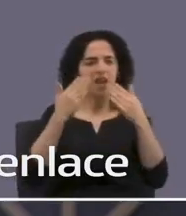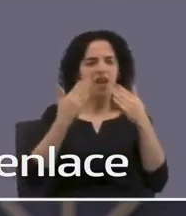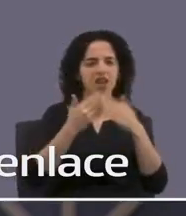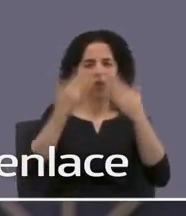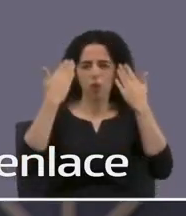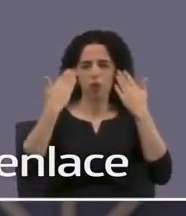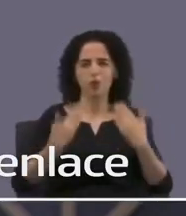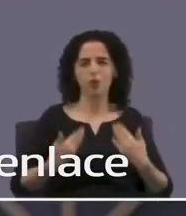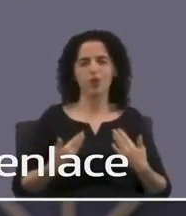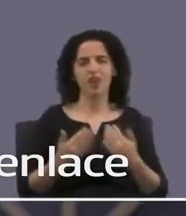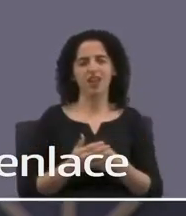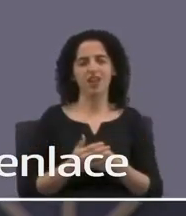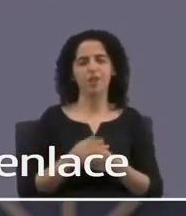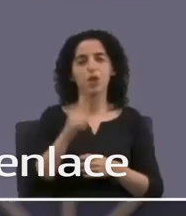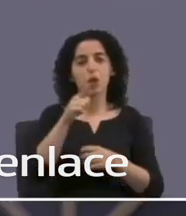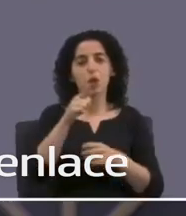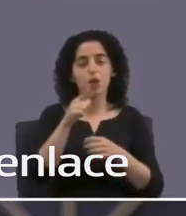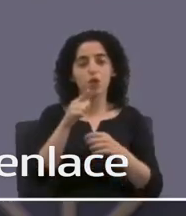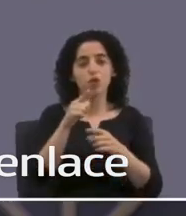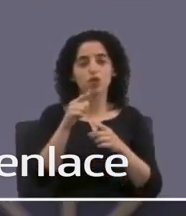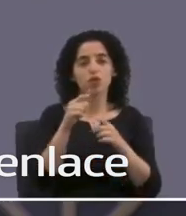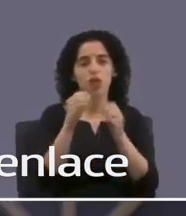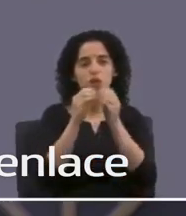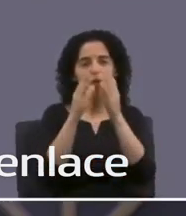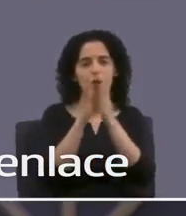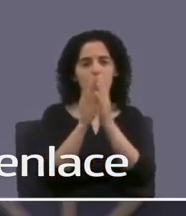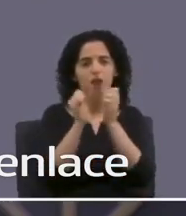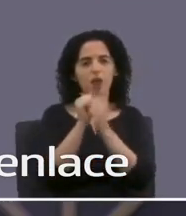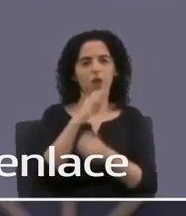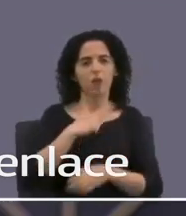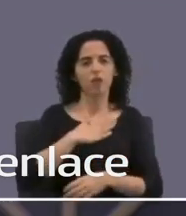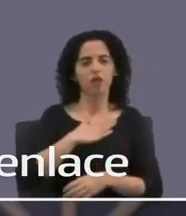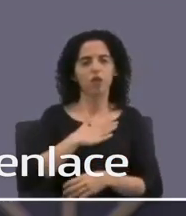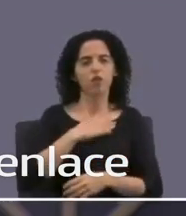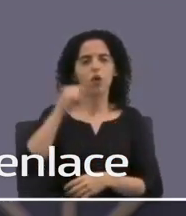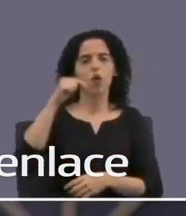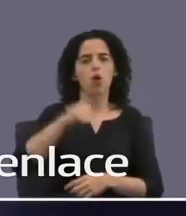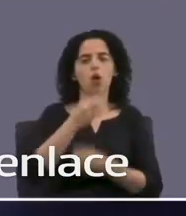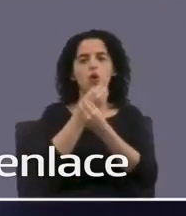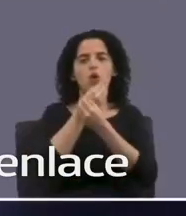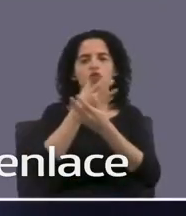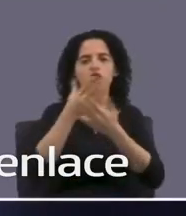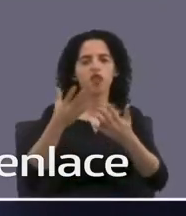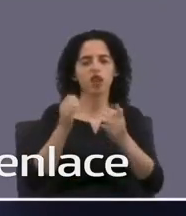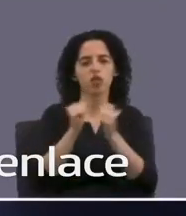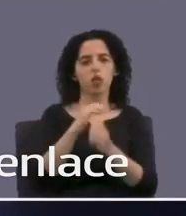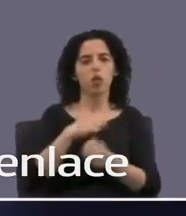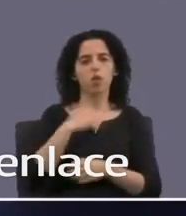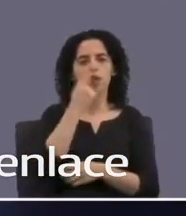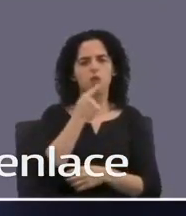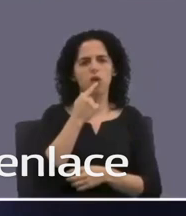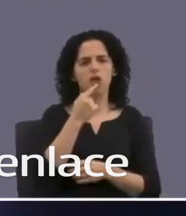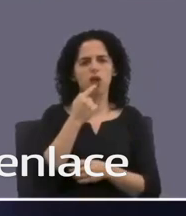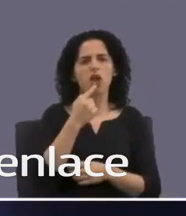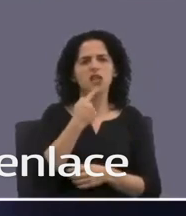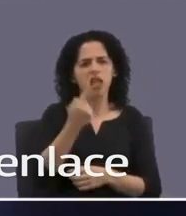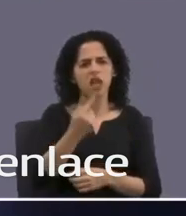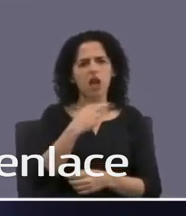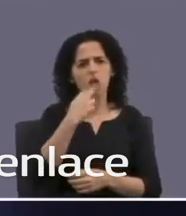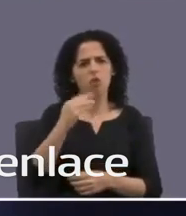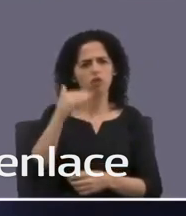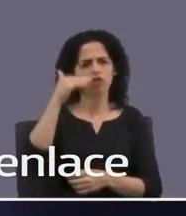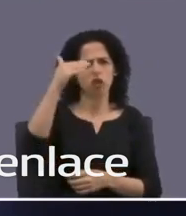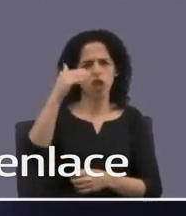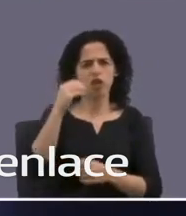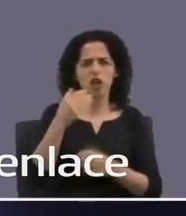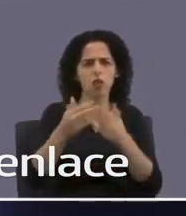ser. Haz conmigo esta palabra. Hoy confieso con mi boca. Dilo en voz alta, no importa